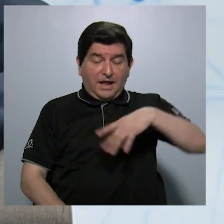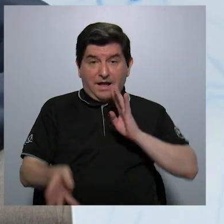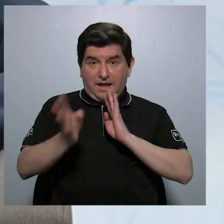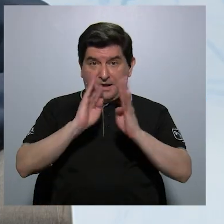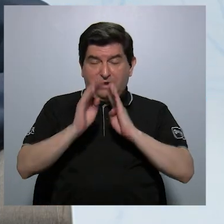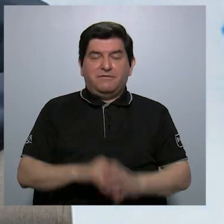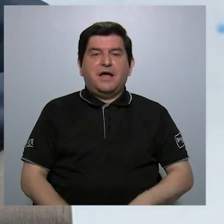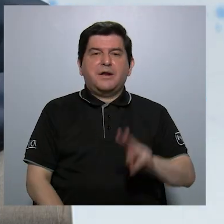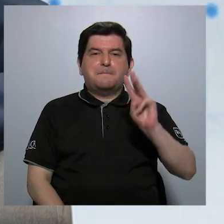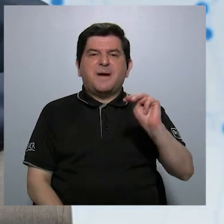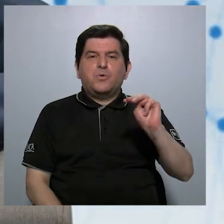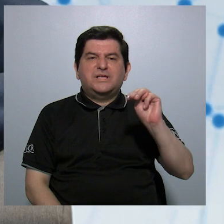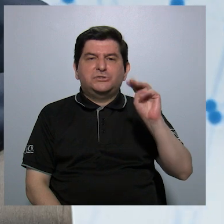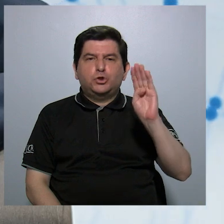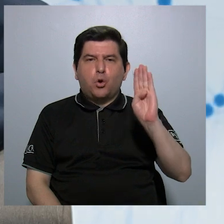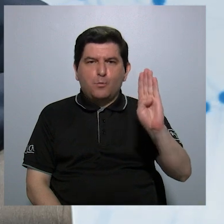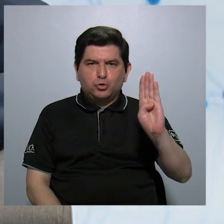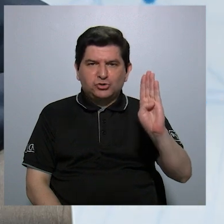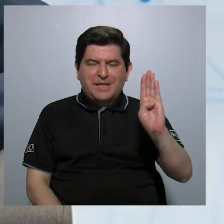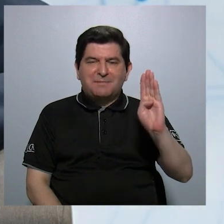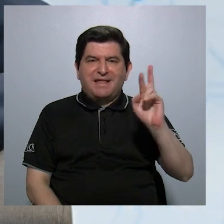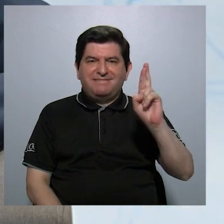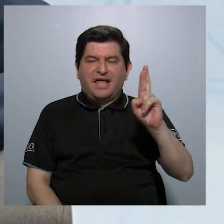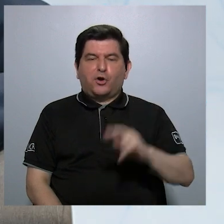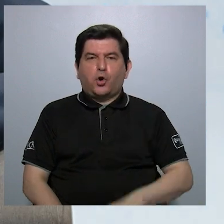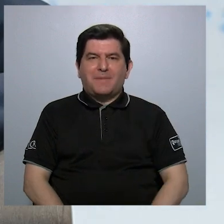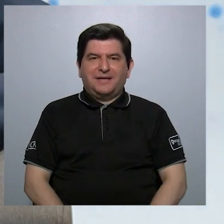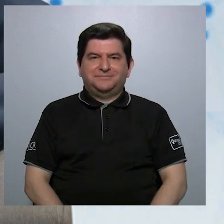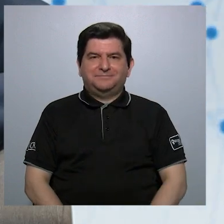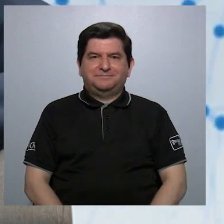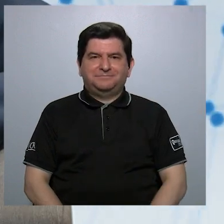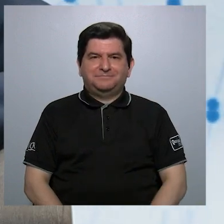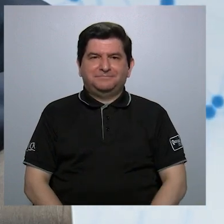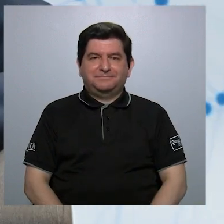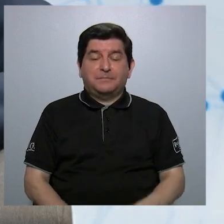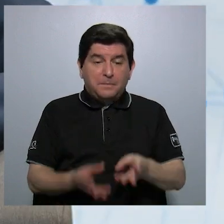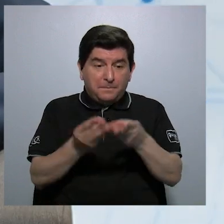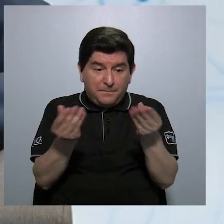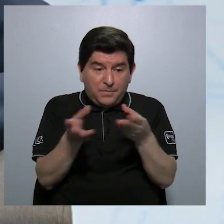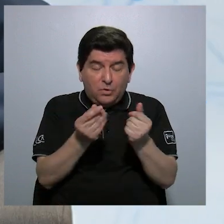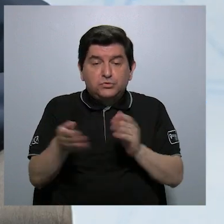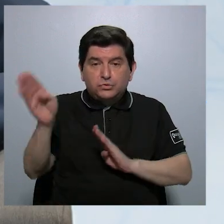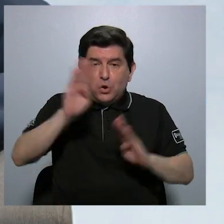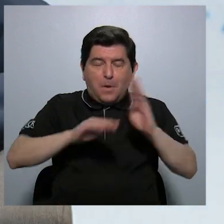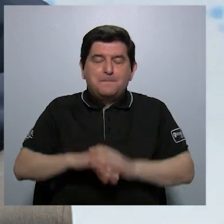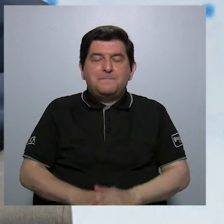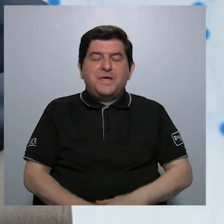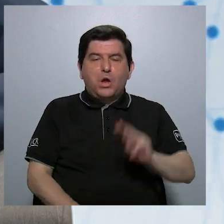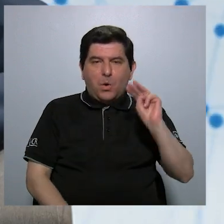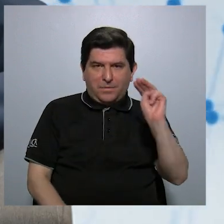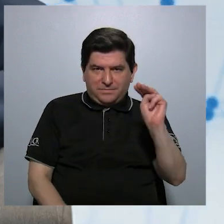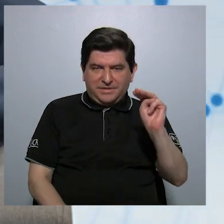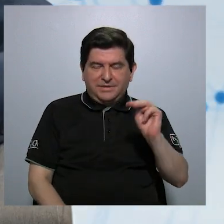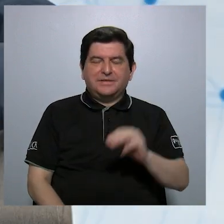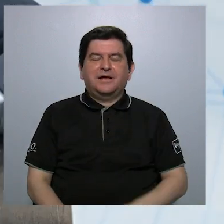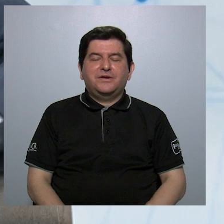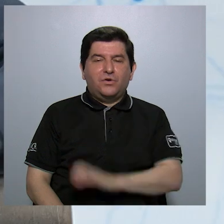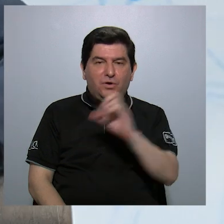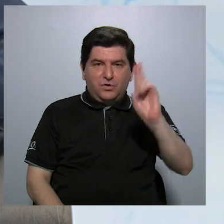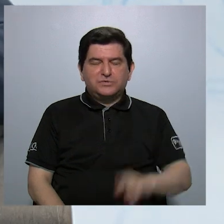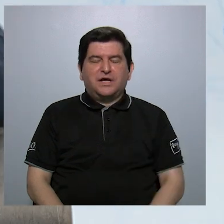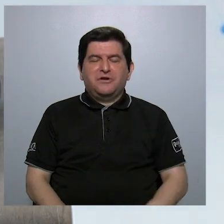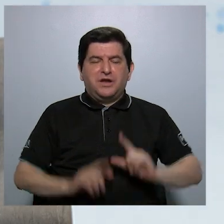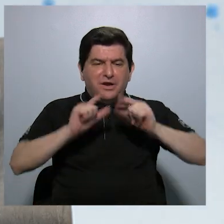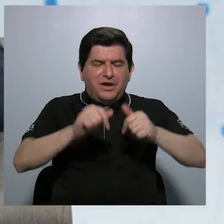Estamos conversando con Mauricio Bustamante Román sobre la producción de biometano en Costa Rica. Residuos